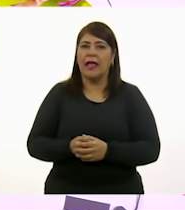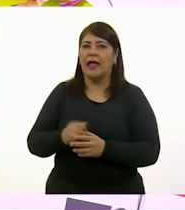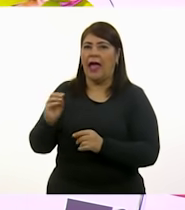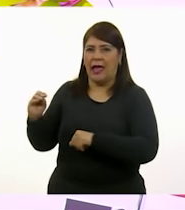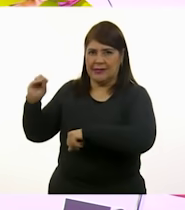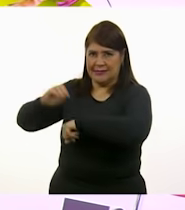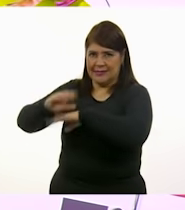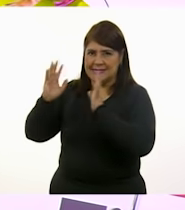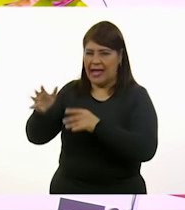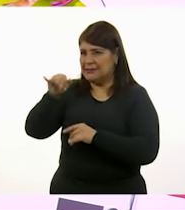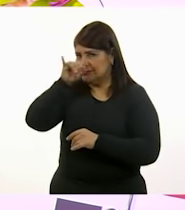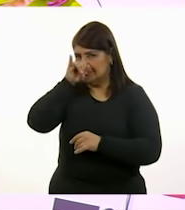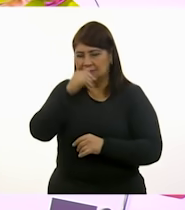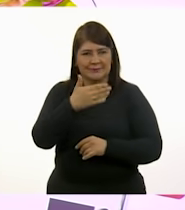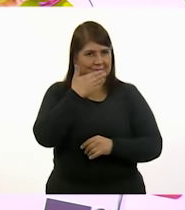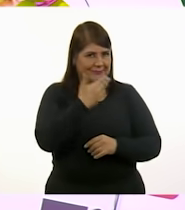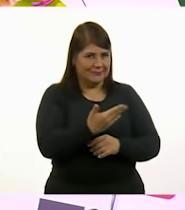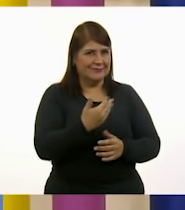Muy bien, Pepe